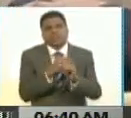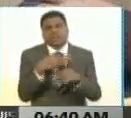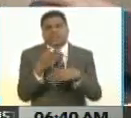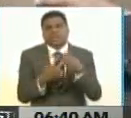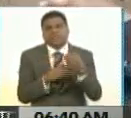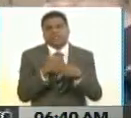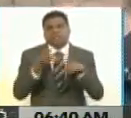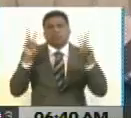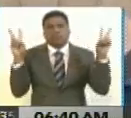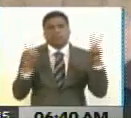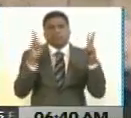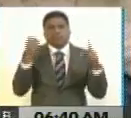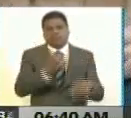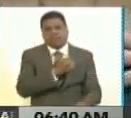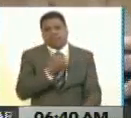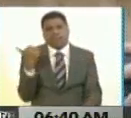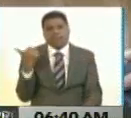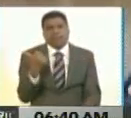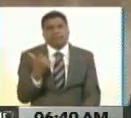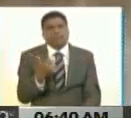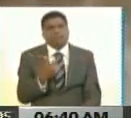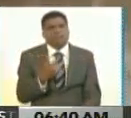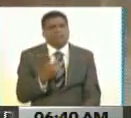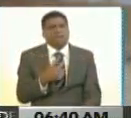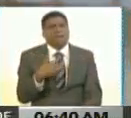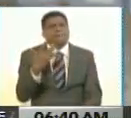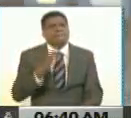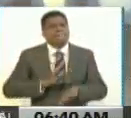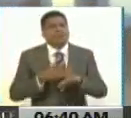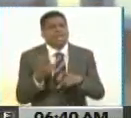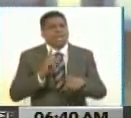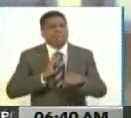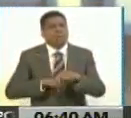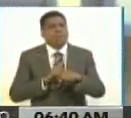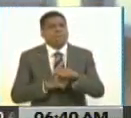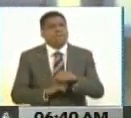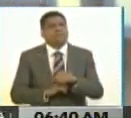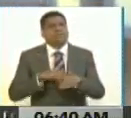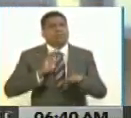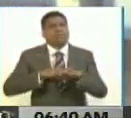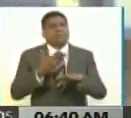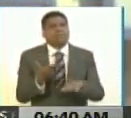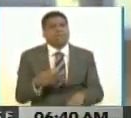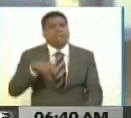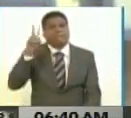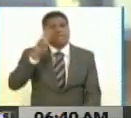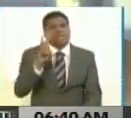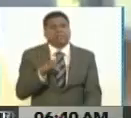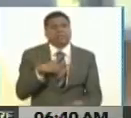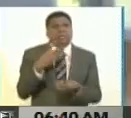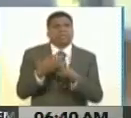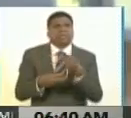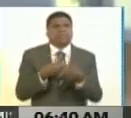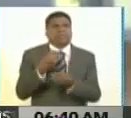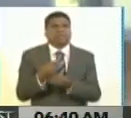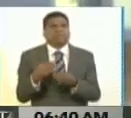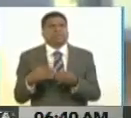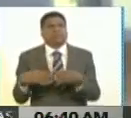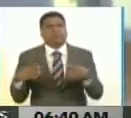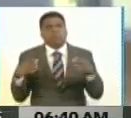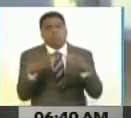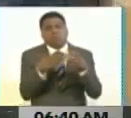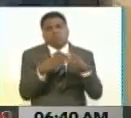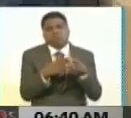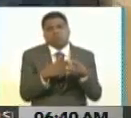una victoria para ellos, ¿no? Que además es curioso, ¿no? Porque es el momento en el que Venezuela está al frente del ANUAL, está del movimiento de los países no